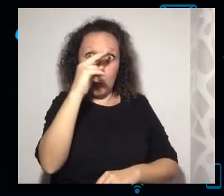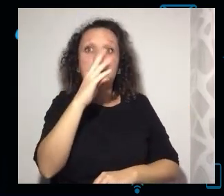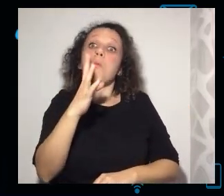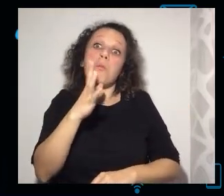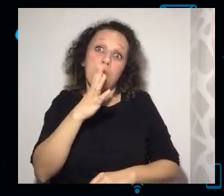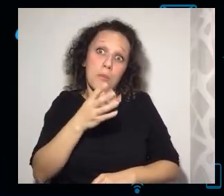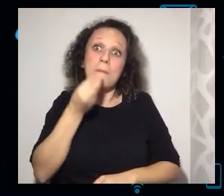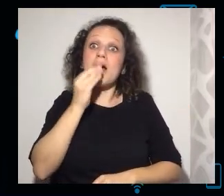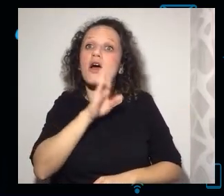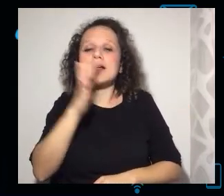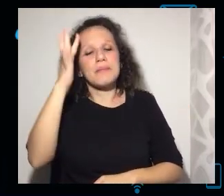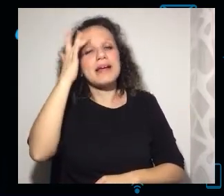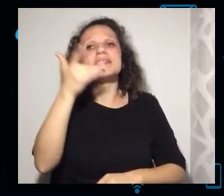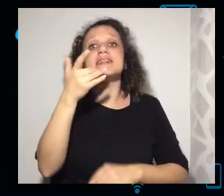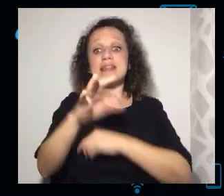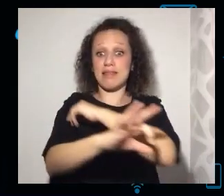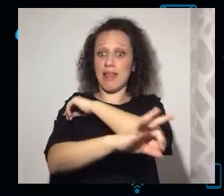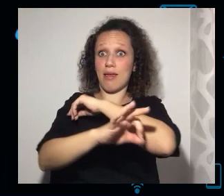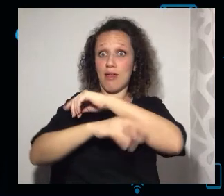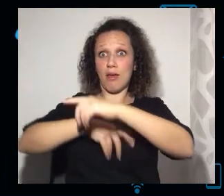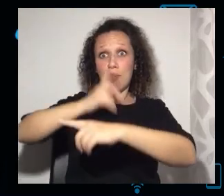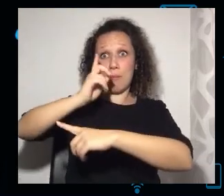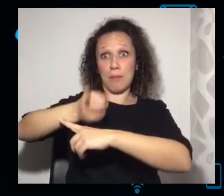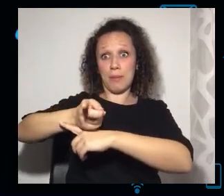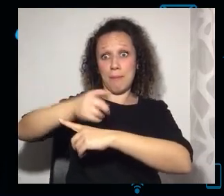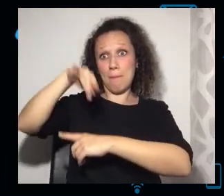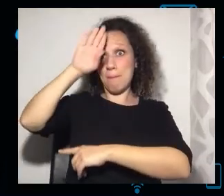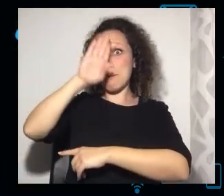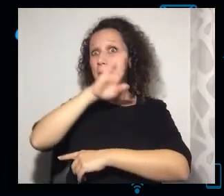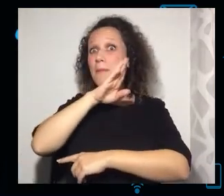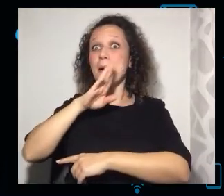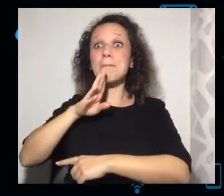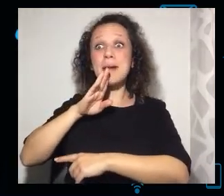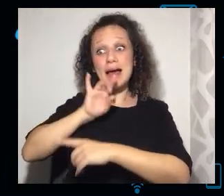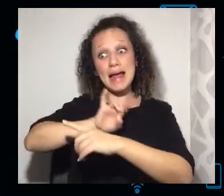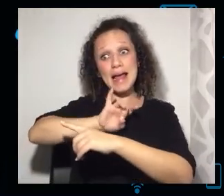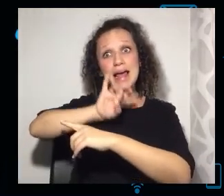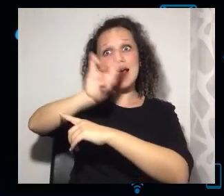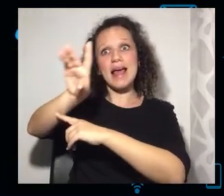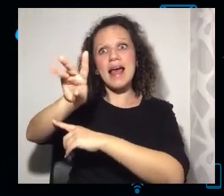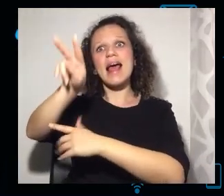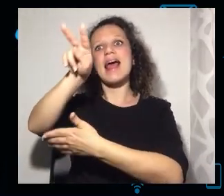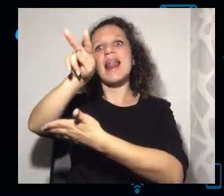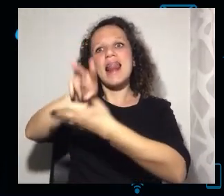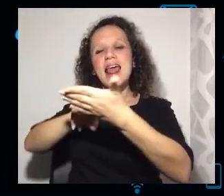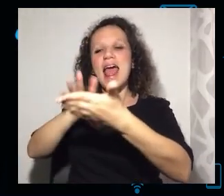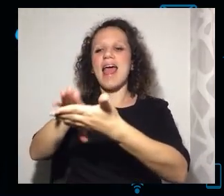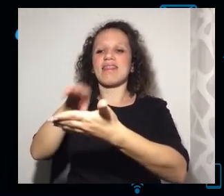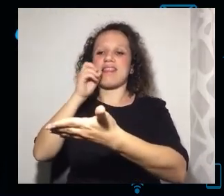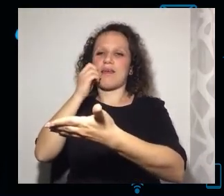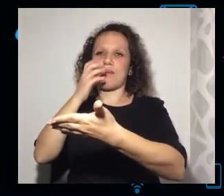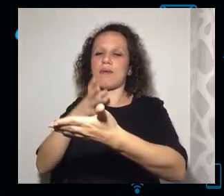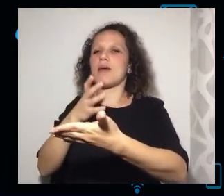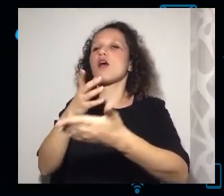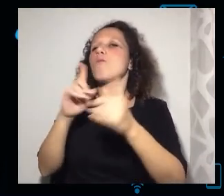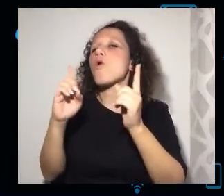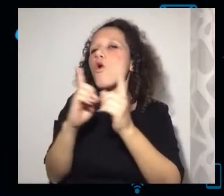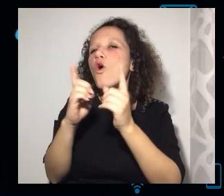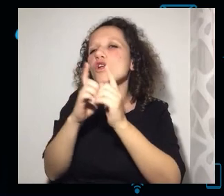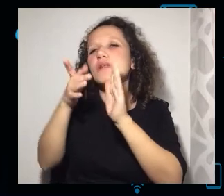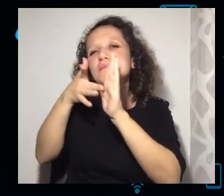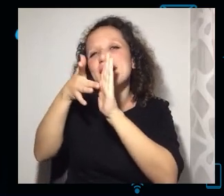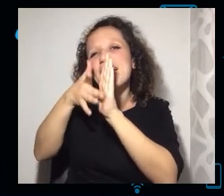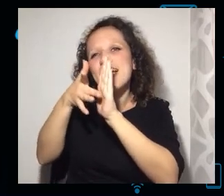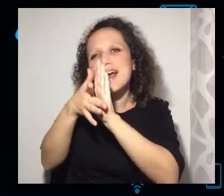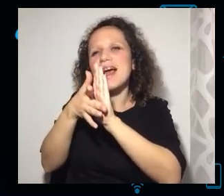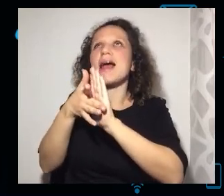pues esa tarea para los padres llegue con una mínima traducción para esto los niños va a necesitar tanto tiempo pero luego tienen que hacer un ejercicio